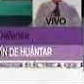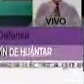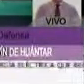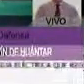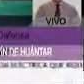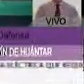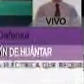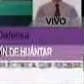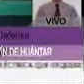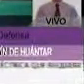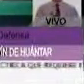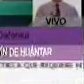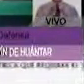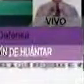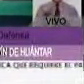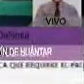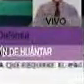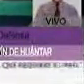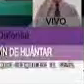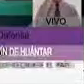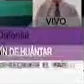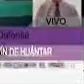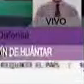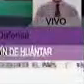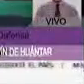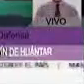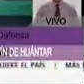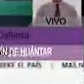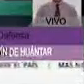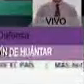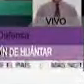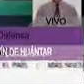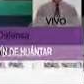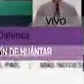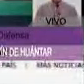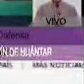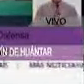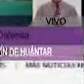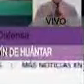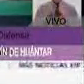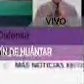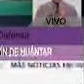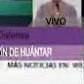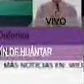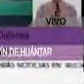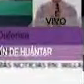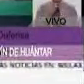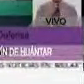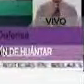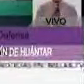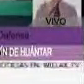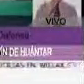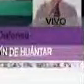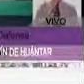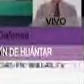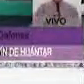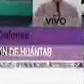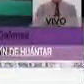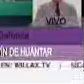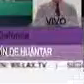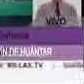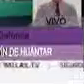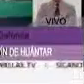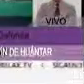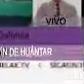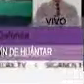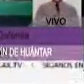Cartagena, que fue el primero en detectar las graves omisiones en las